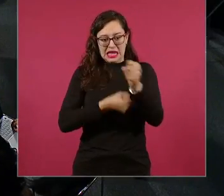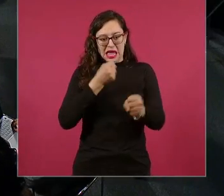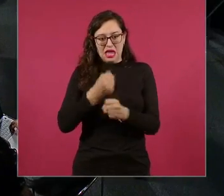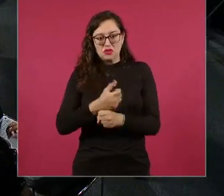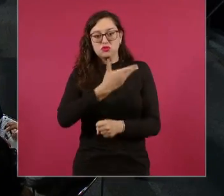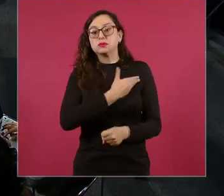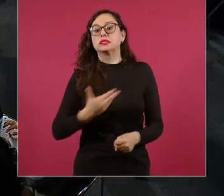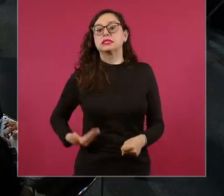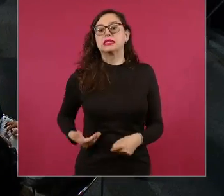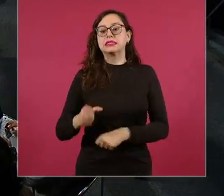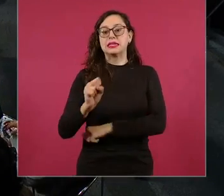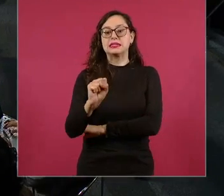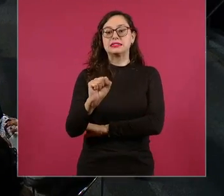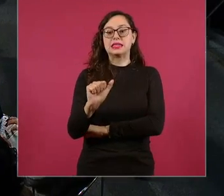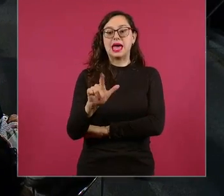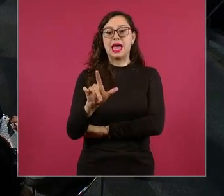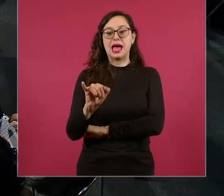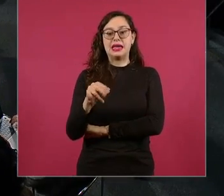Bueno,